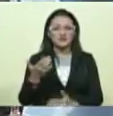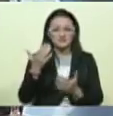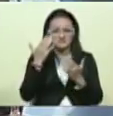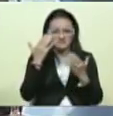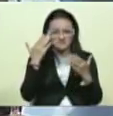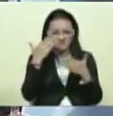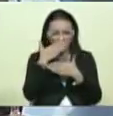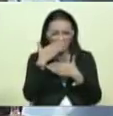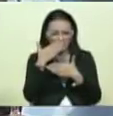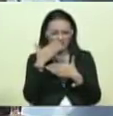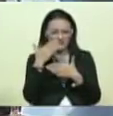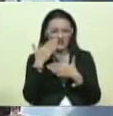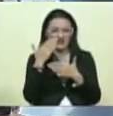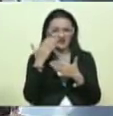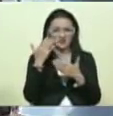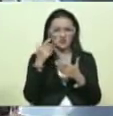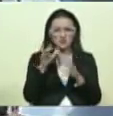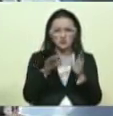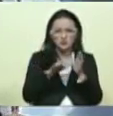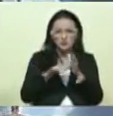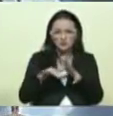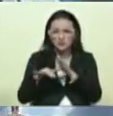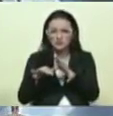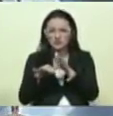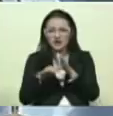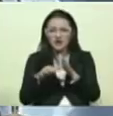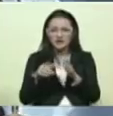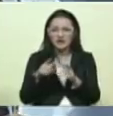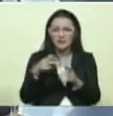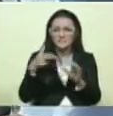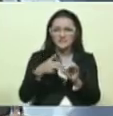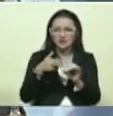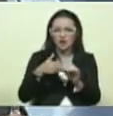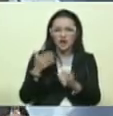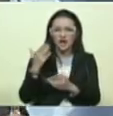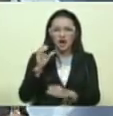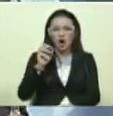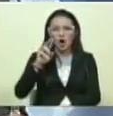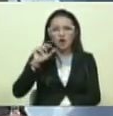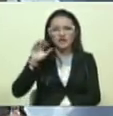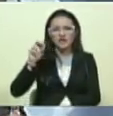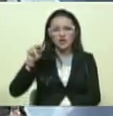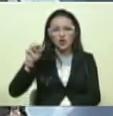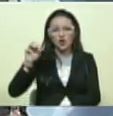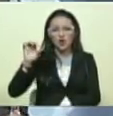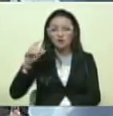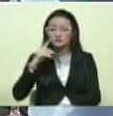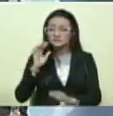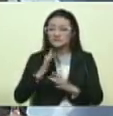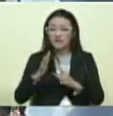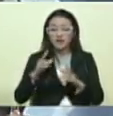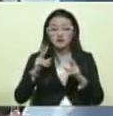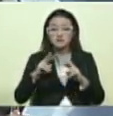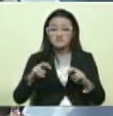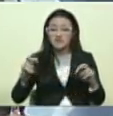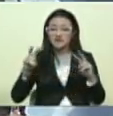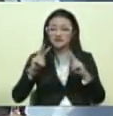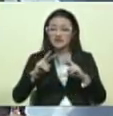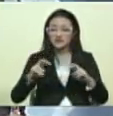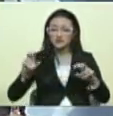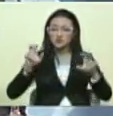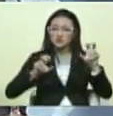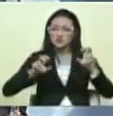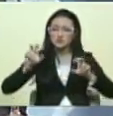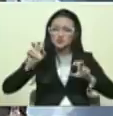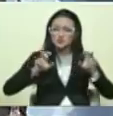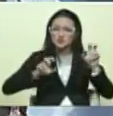petroleras que, de manera aviesa, indigna, a través de una investigación que ha incluido auditorías internas